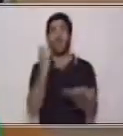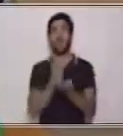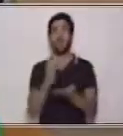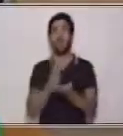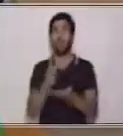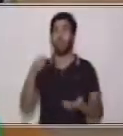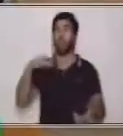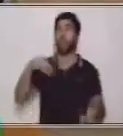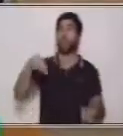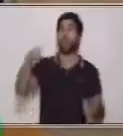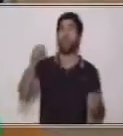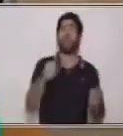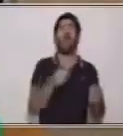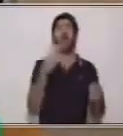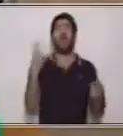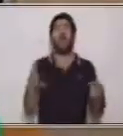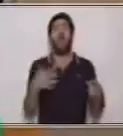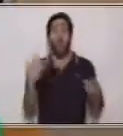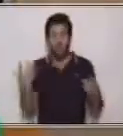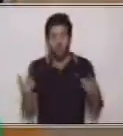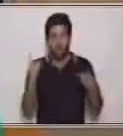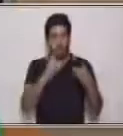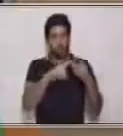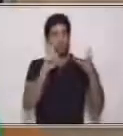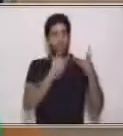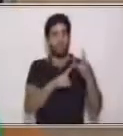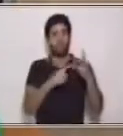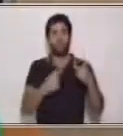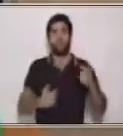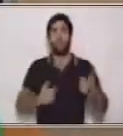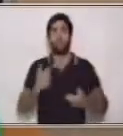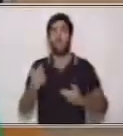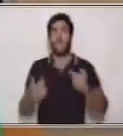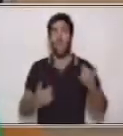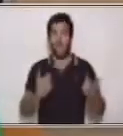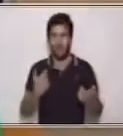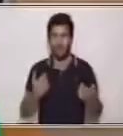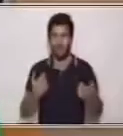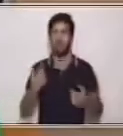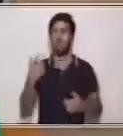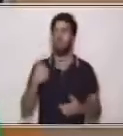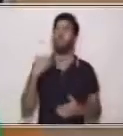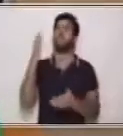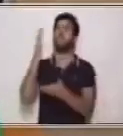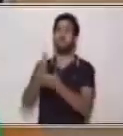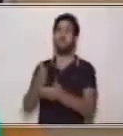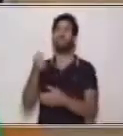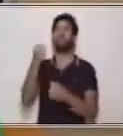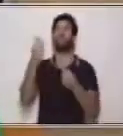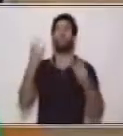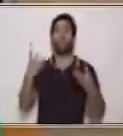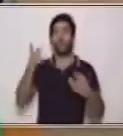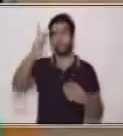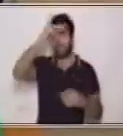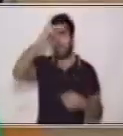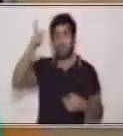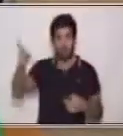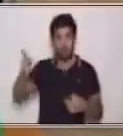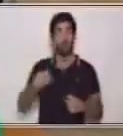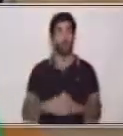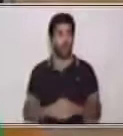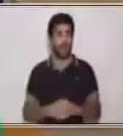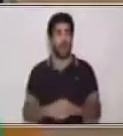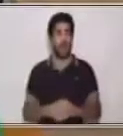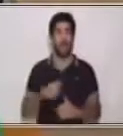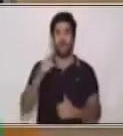cuántos kilómetros recorre para el mercado? ¡Qué clase tan bonita! ¿Ves?